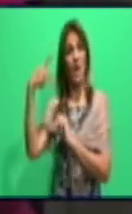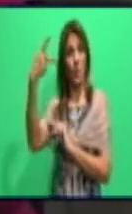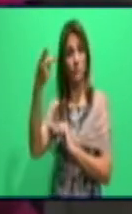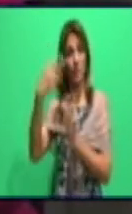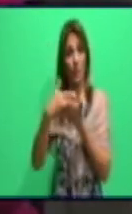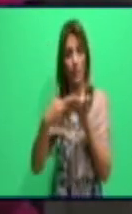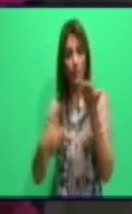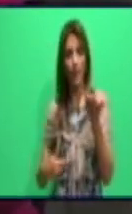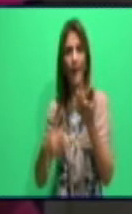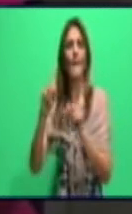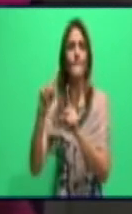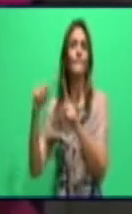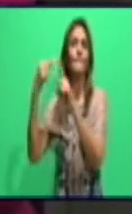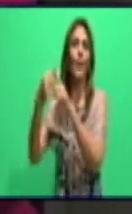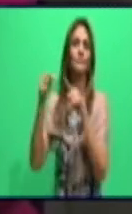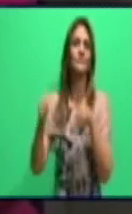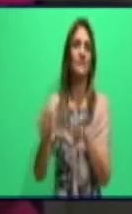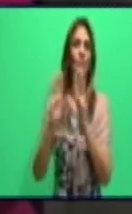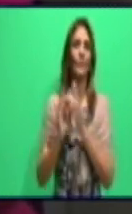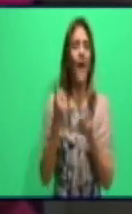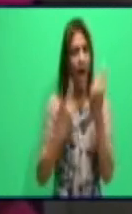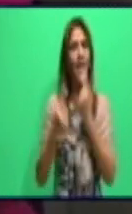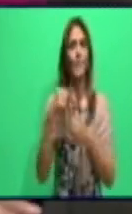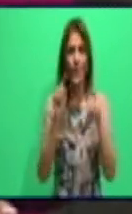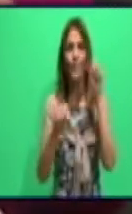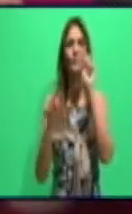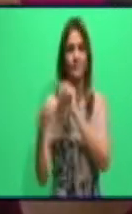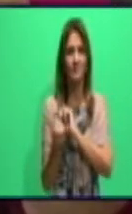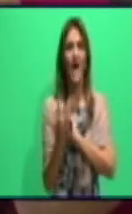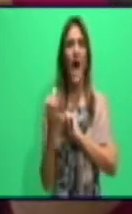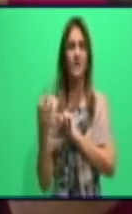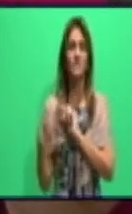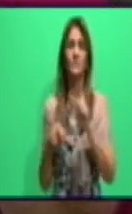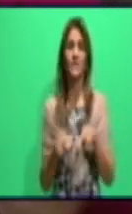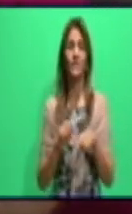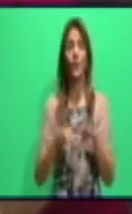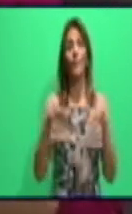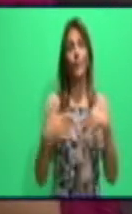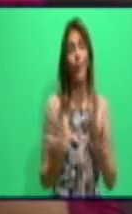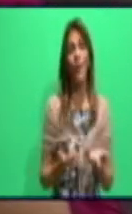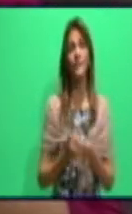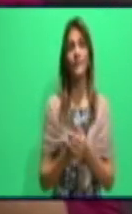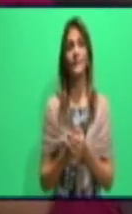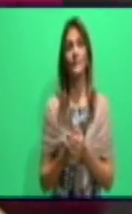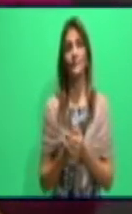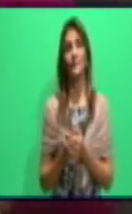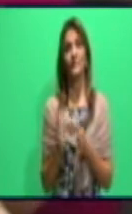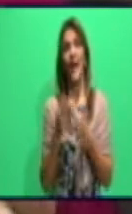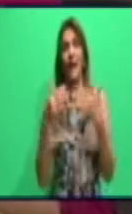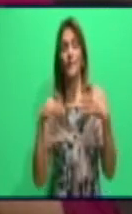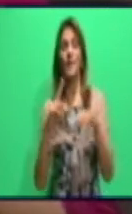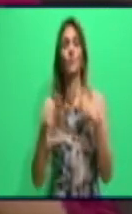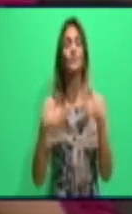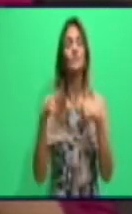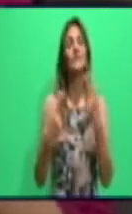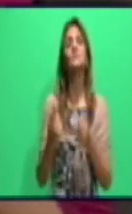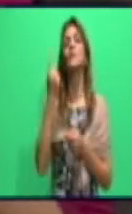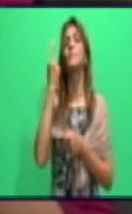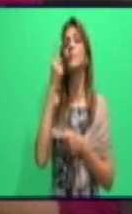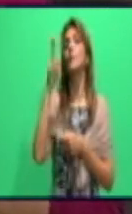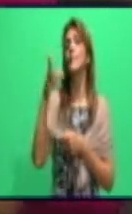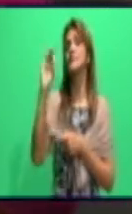positivo. Y ese es el válido, porque tal vez cuando le hicieron el primero, estaba en periodo de incubación, no era detectable la carga